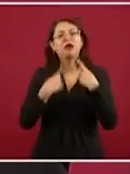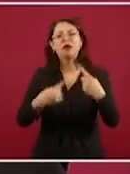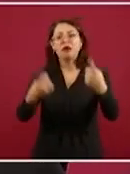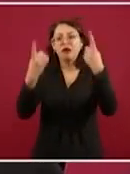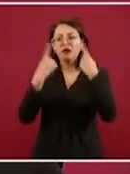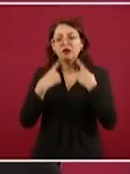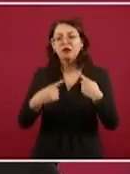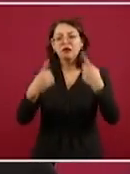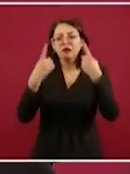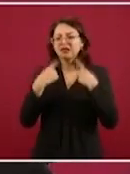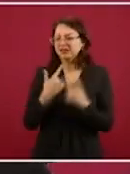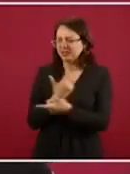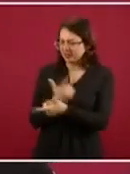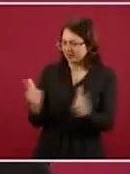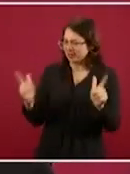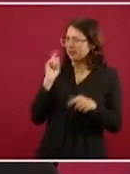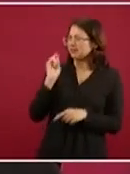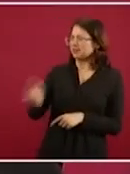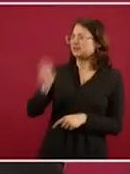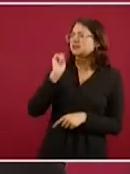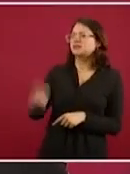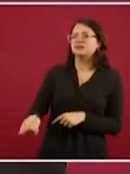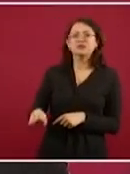porque no sabían qué era la libertad,